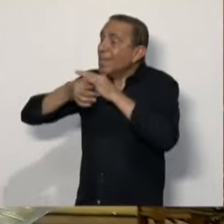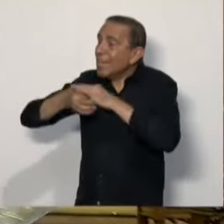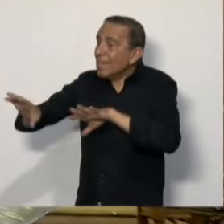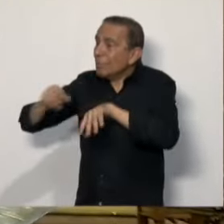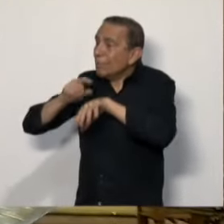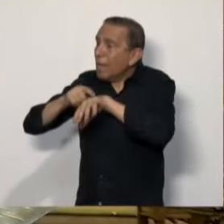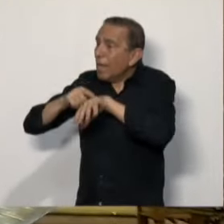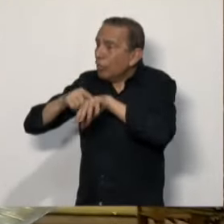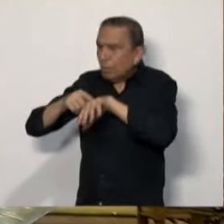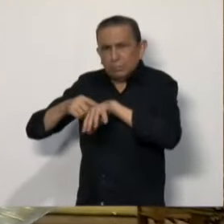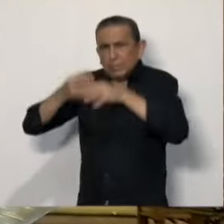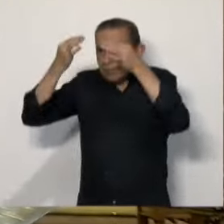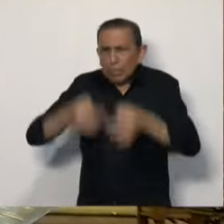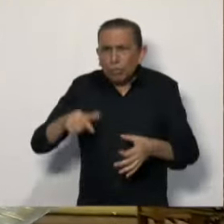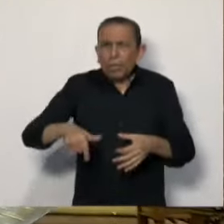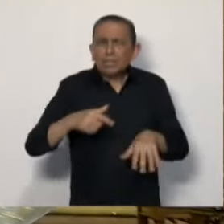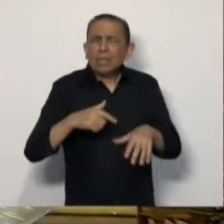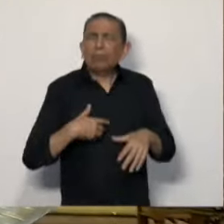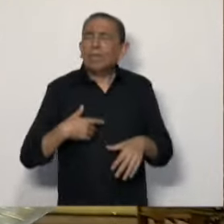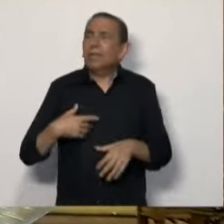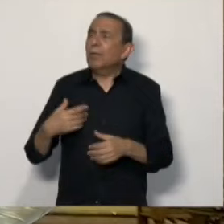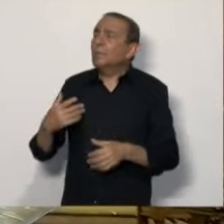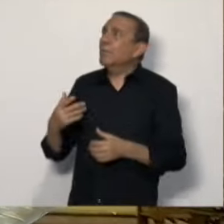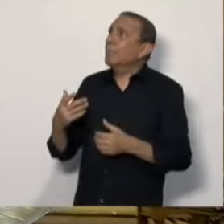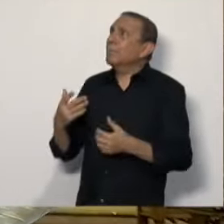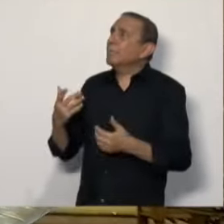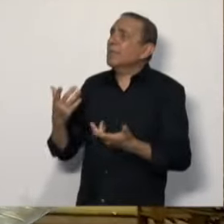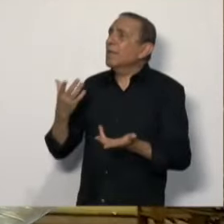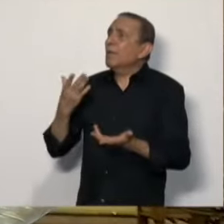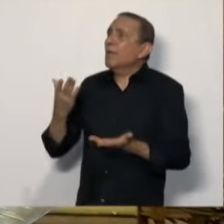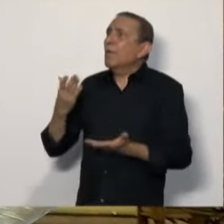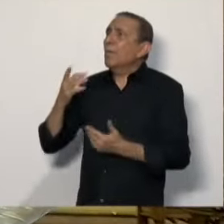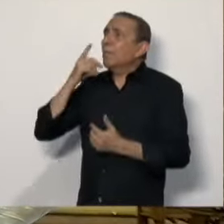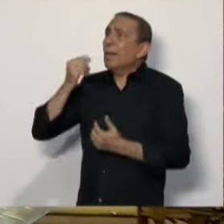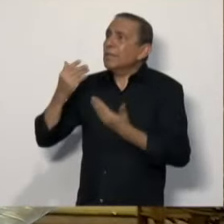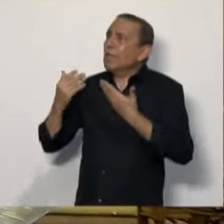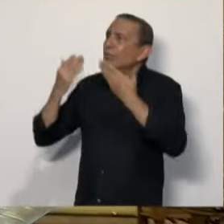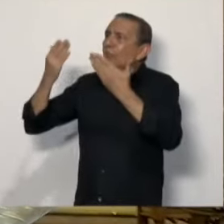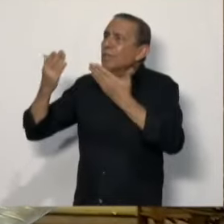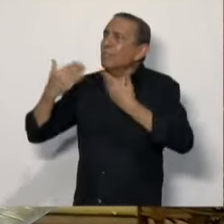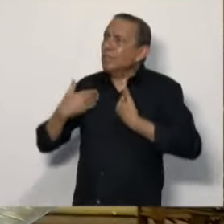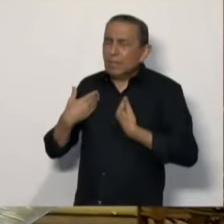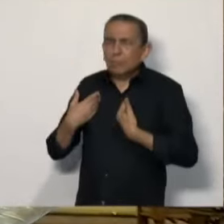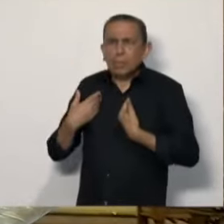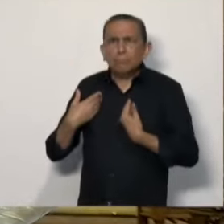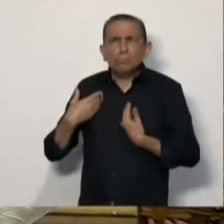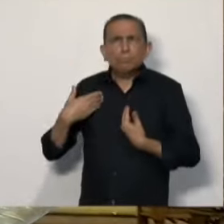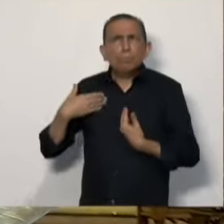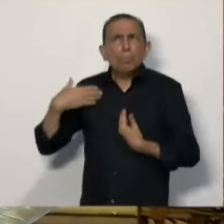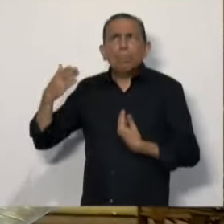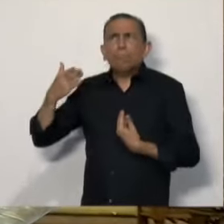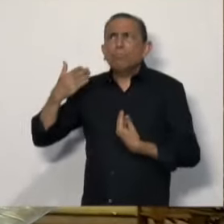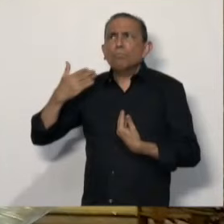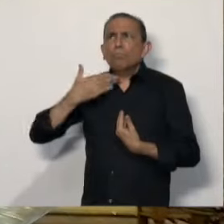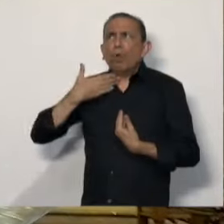hora. Padre, glorifica tu nombre». Entonces oyó una voz del cielo: